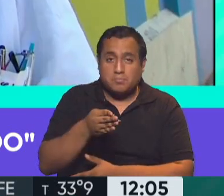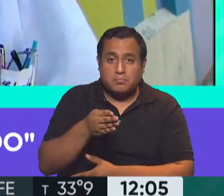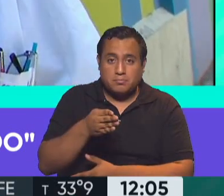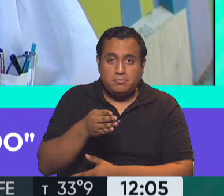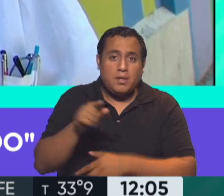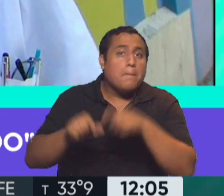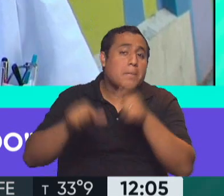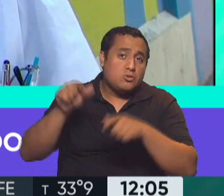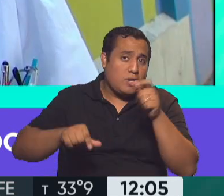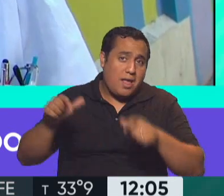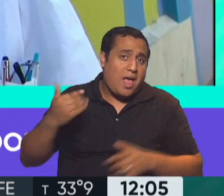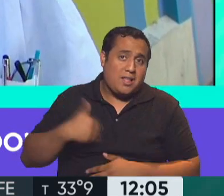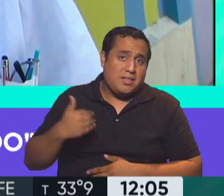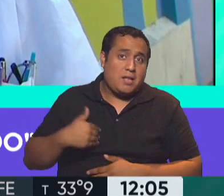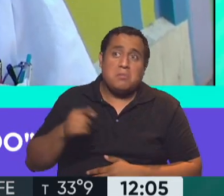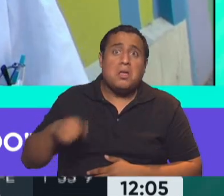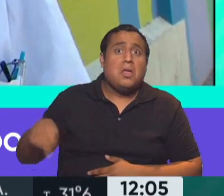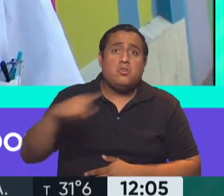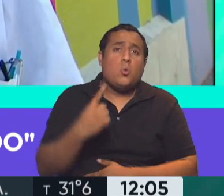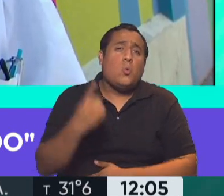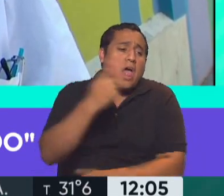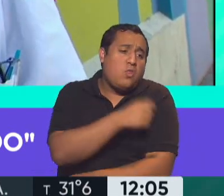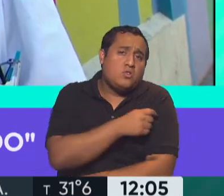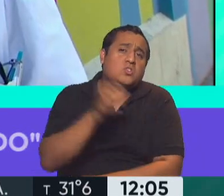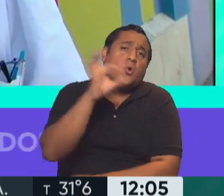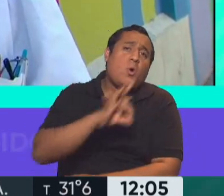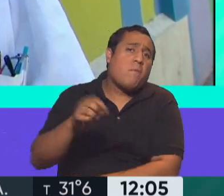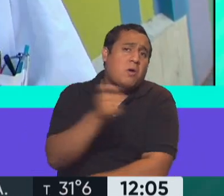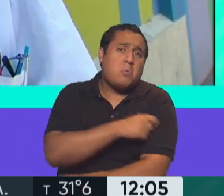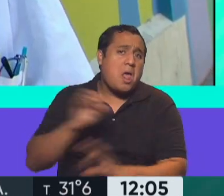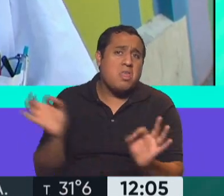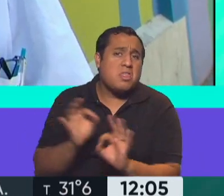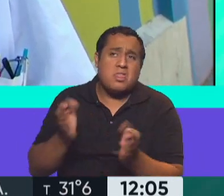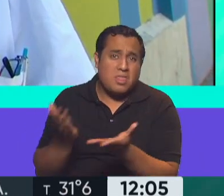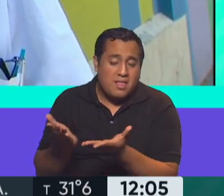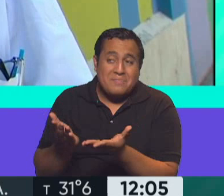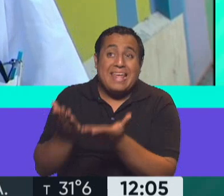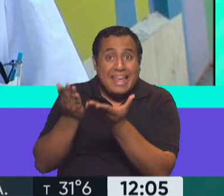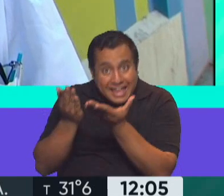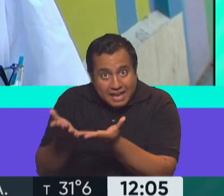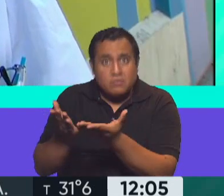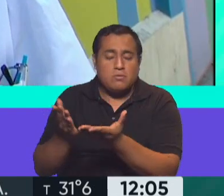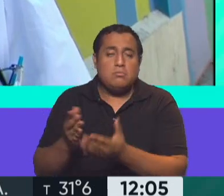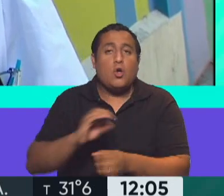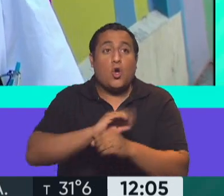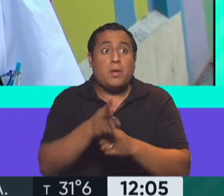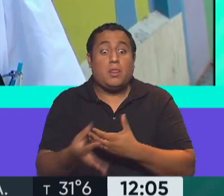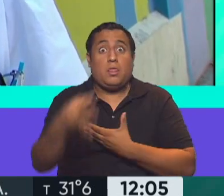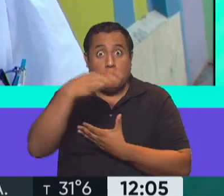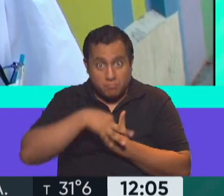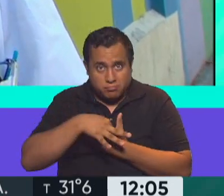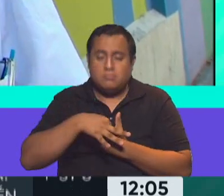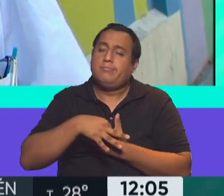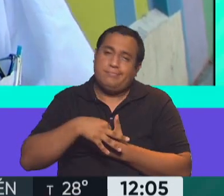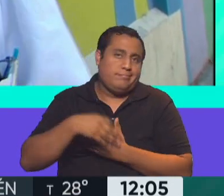de la población argentina que tiene una sola dosis o no está vacunada. Y esa gente es la que tiene más tendencia a